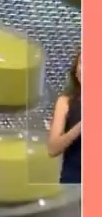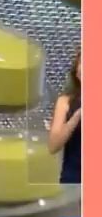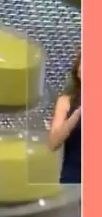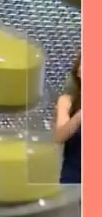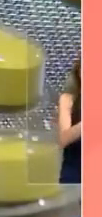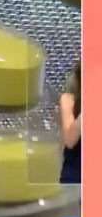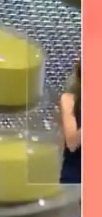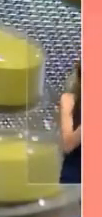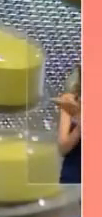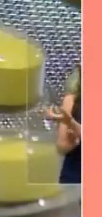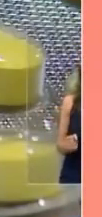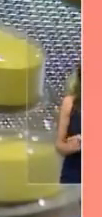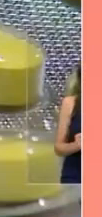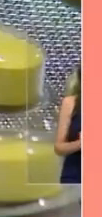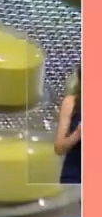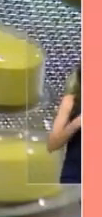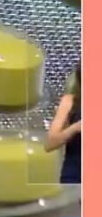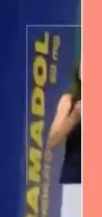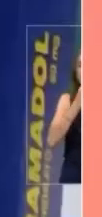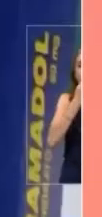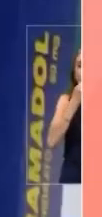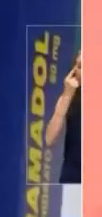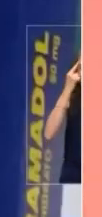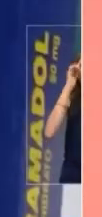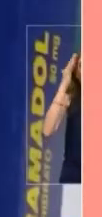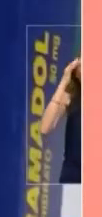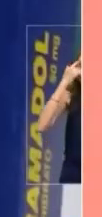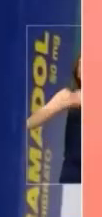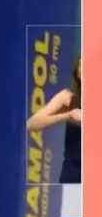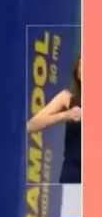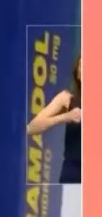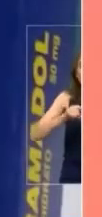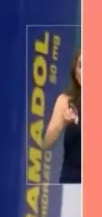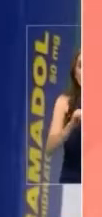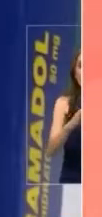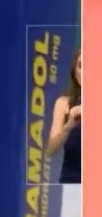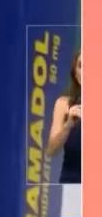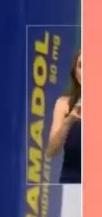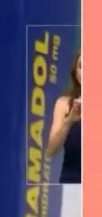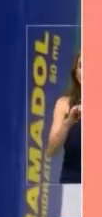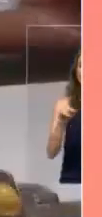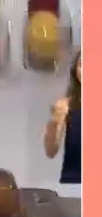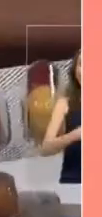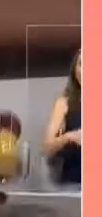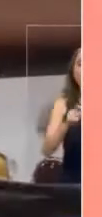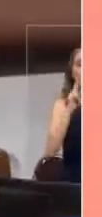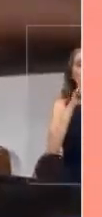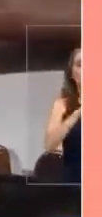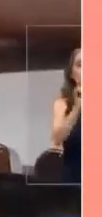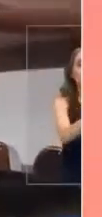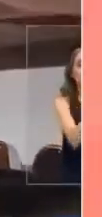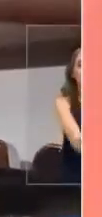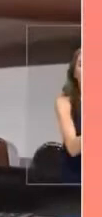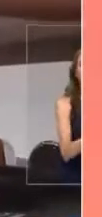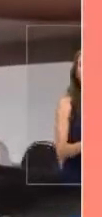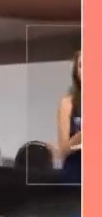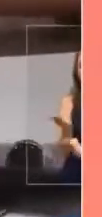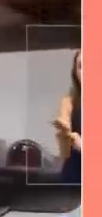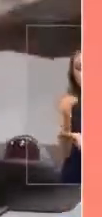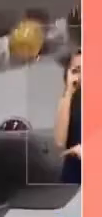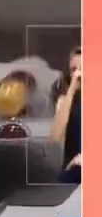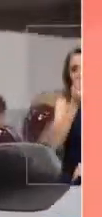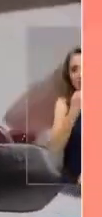la feria, porque además que se están arriesgando a que incluso sean cosas que están adulteradas, que sean